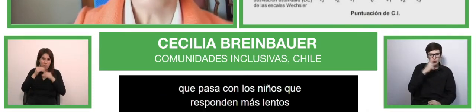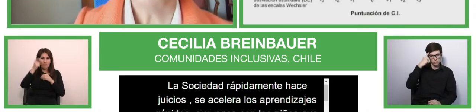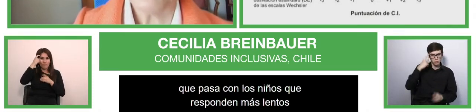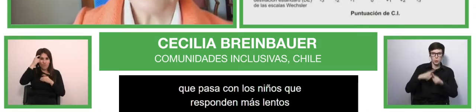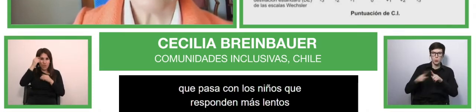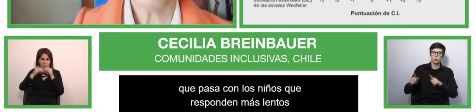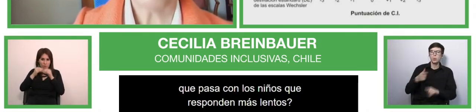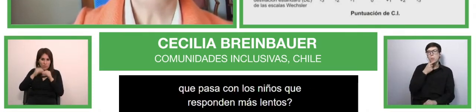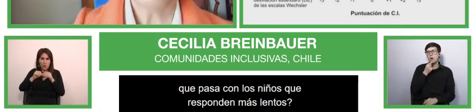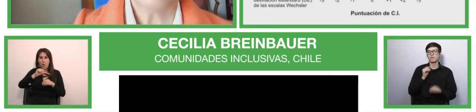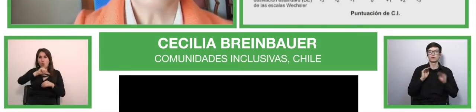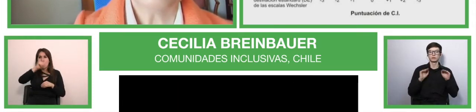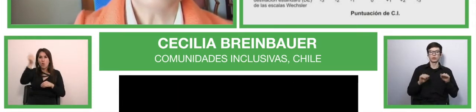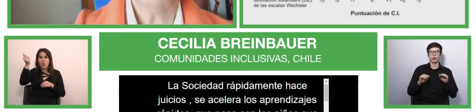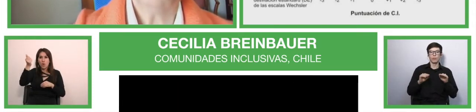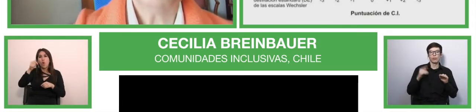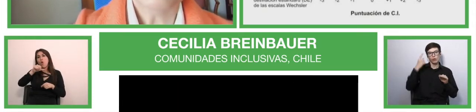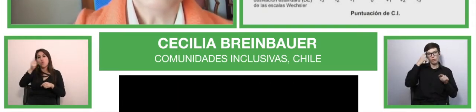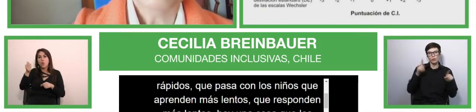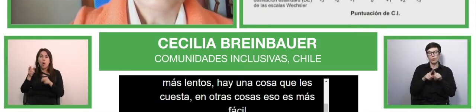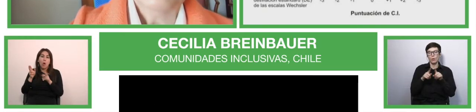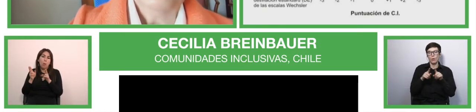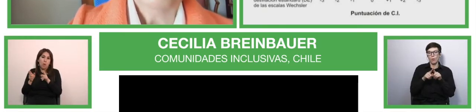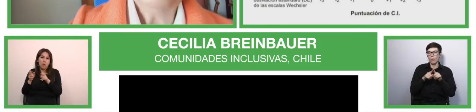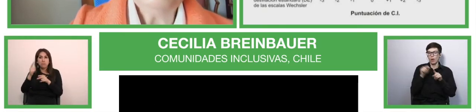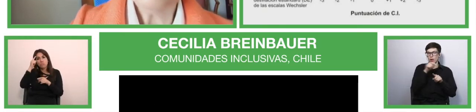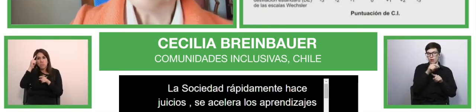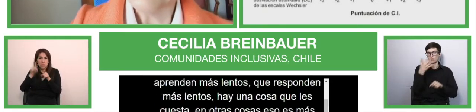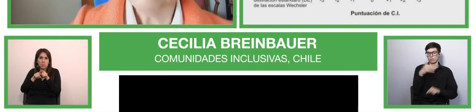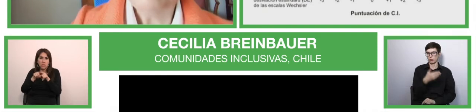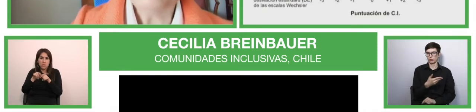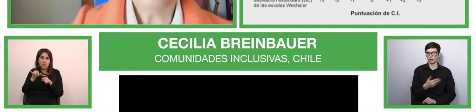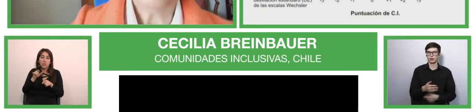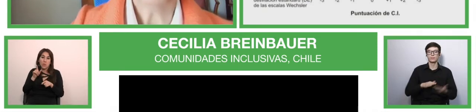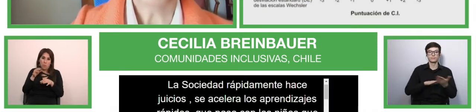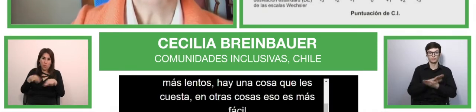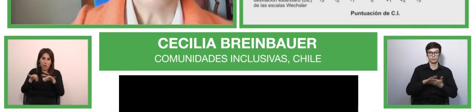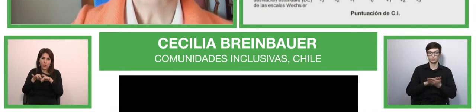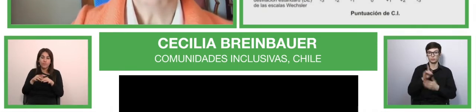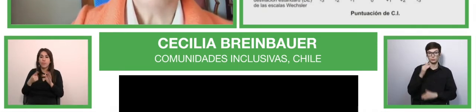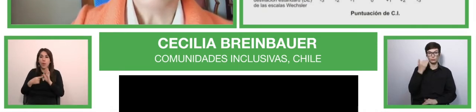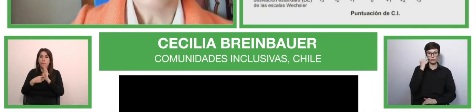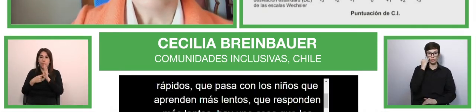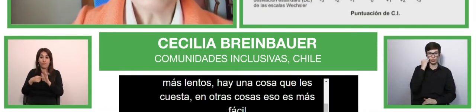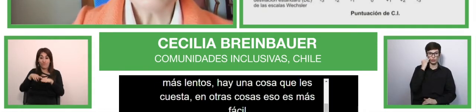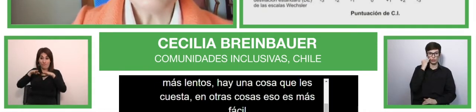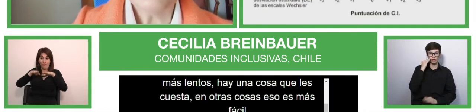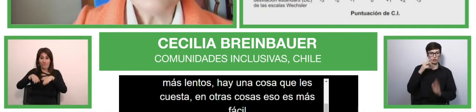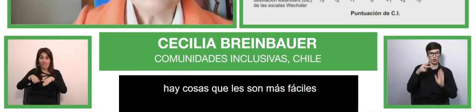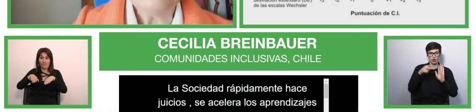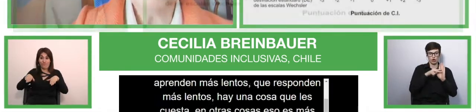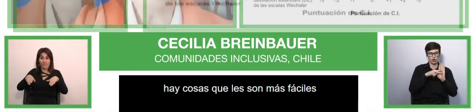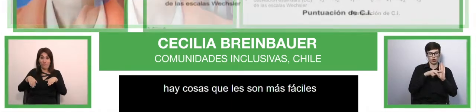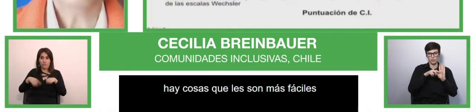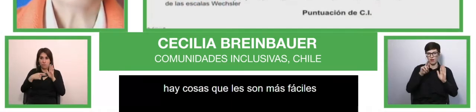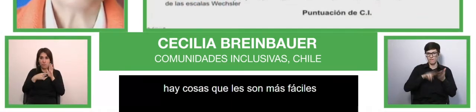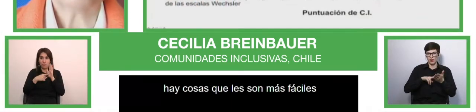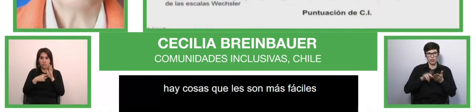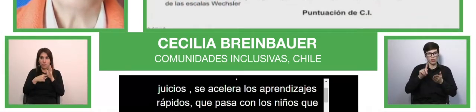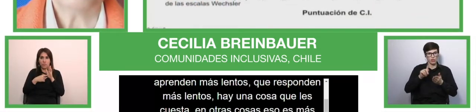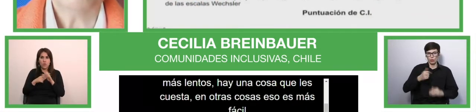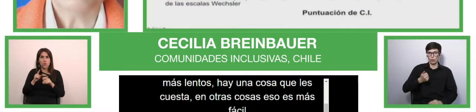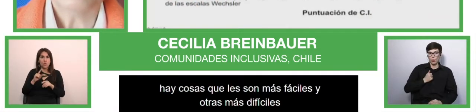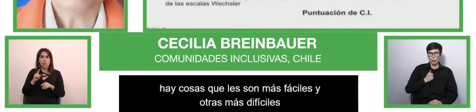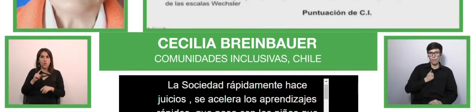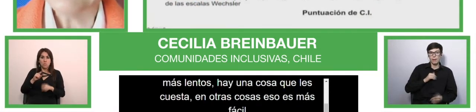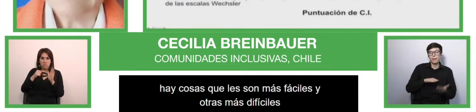fáciles pero que son con fundentes un niño que se desvía de la norma aunque sea en un área del